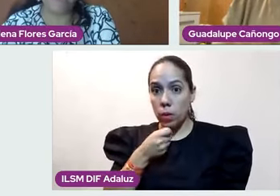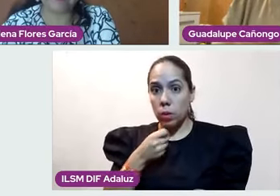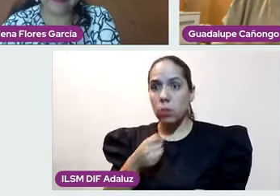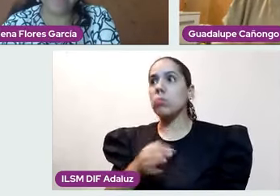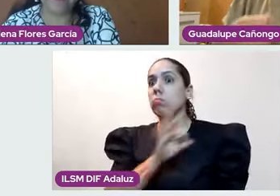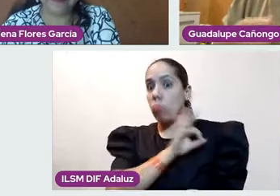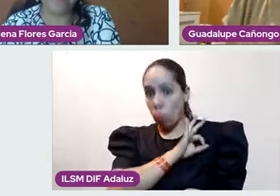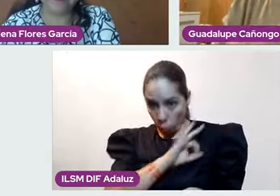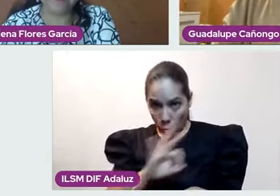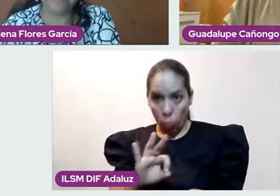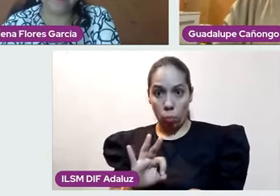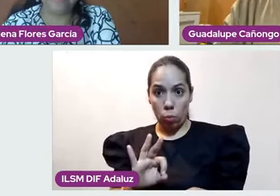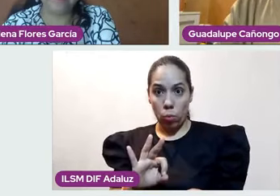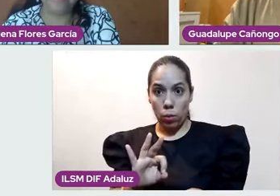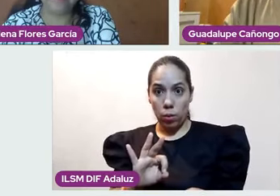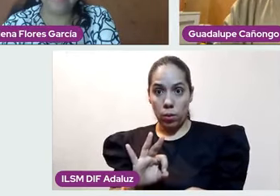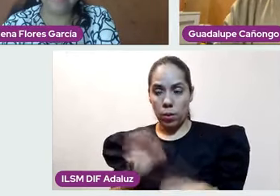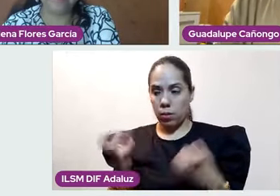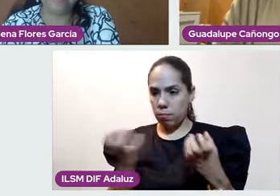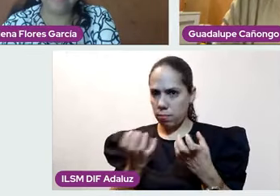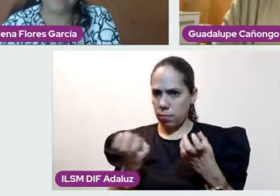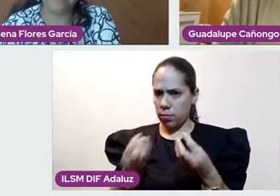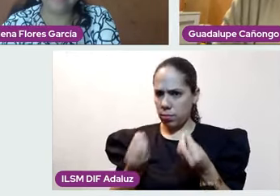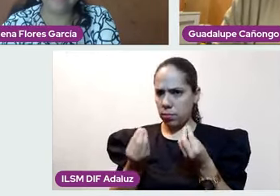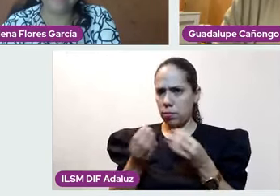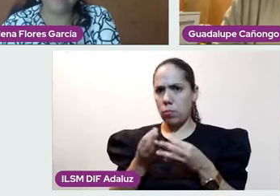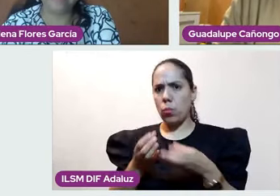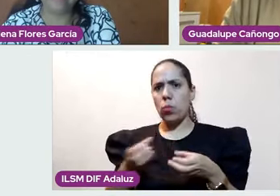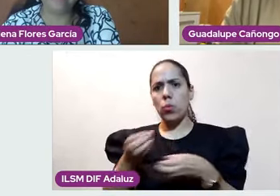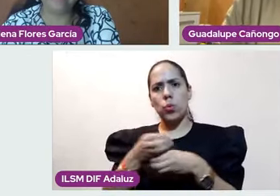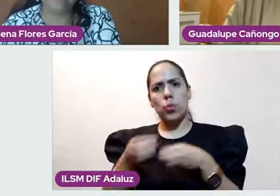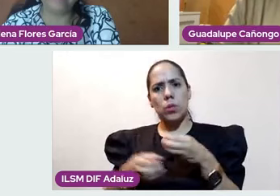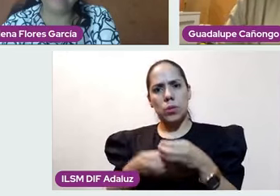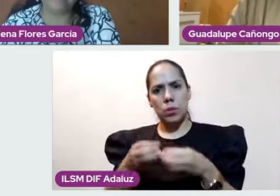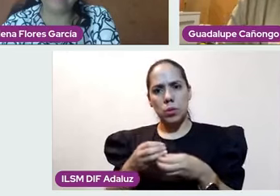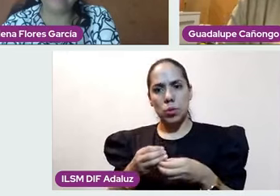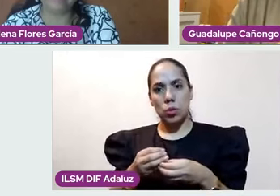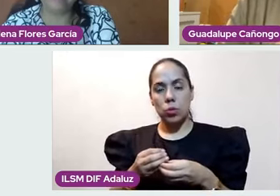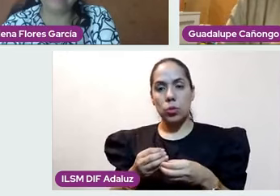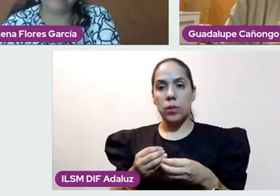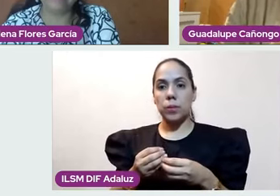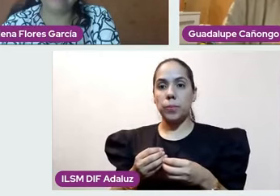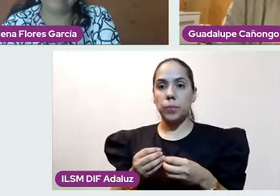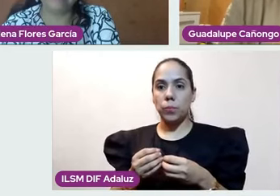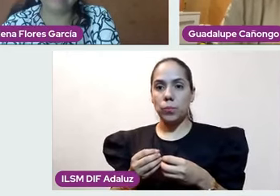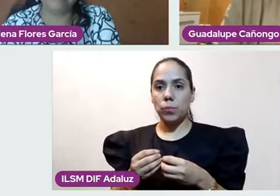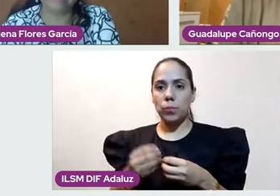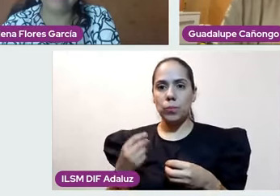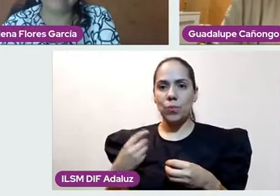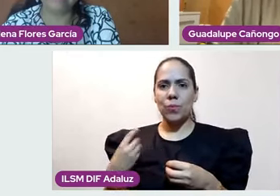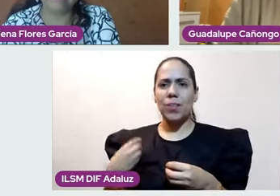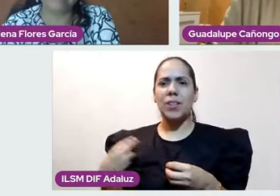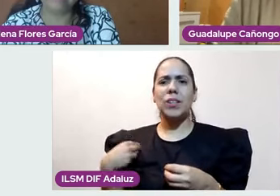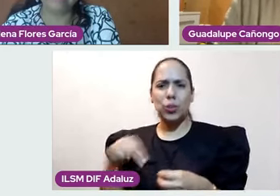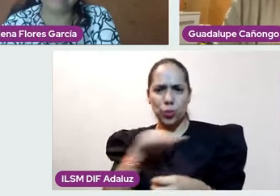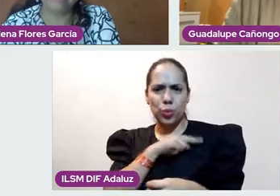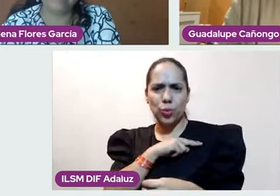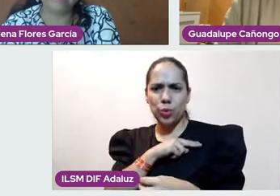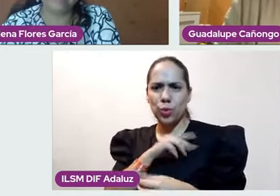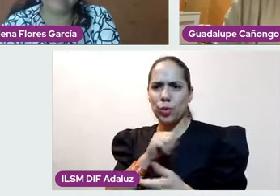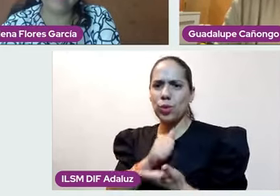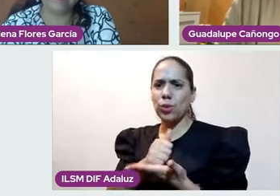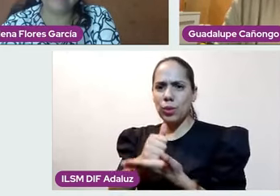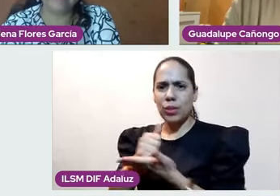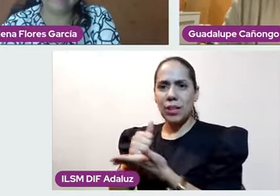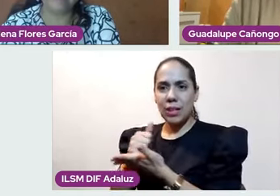Y con eso sí logramos inclusión. Entonces, aunque parece, ay, que no, no voy a tener gran aportación, de verdad que